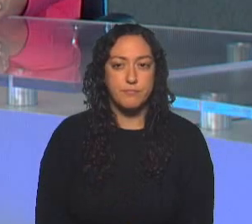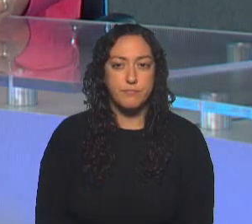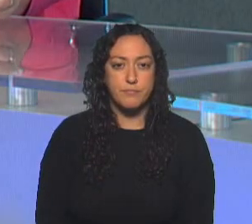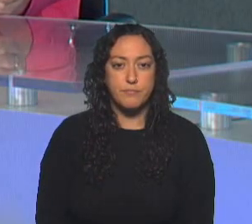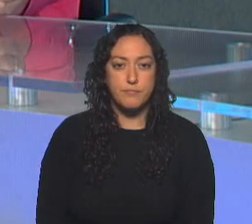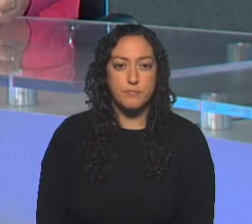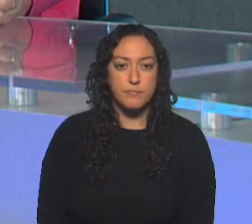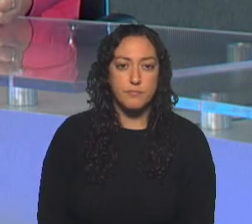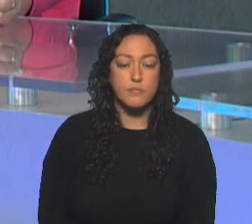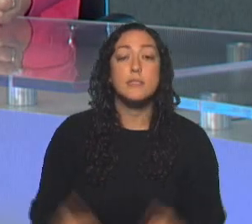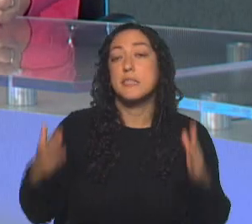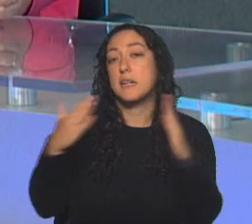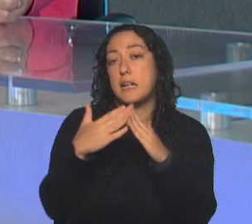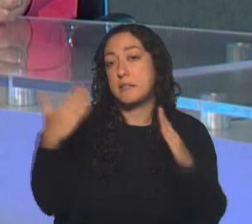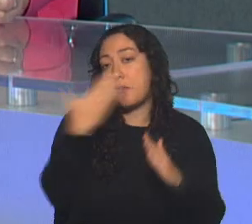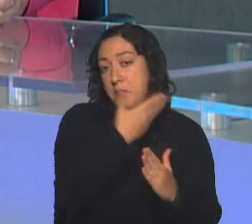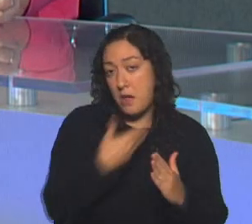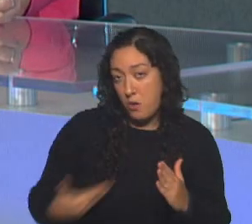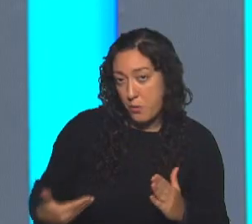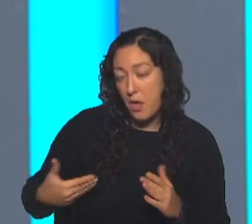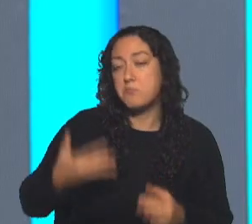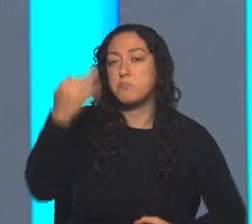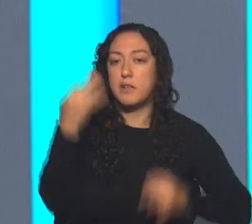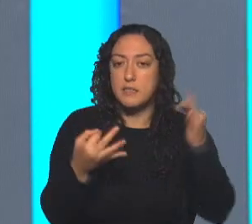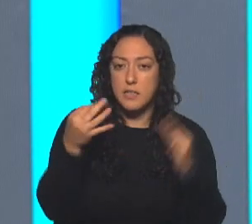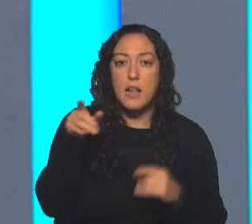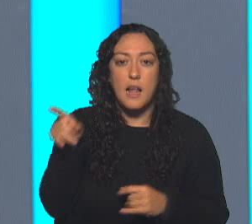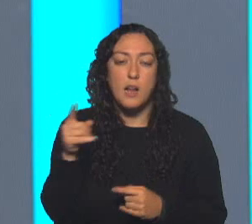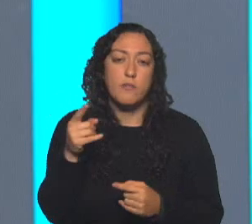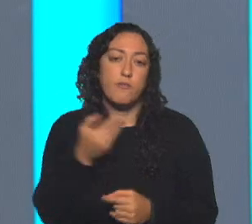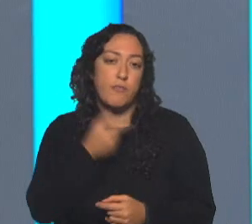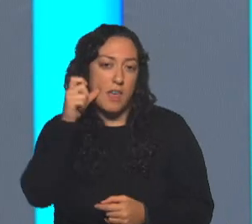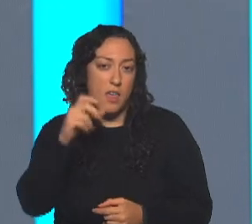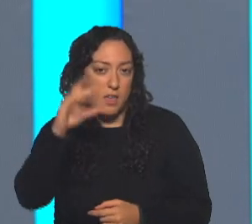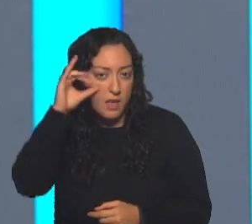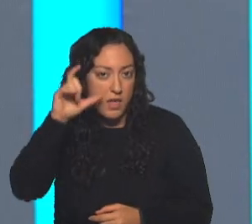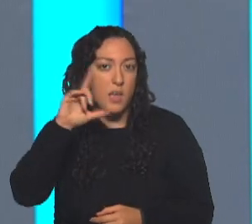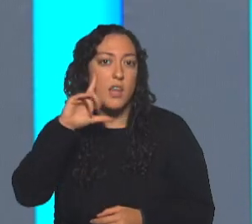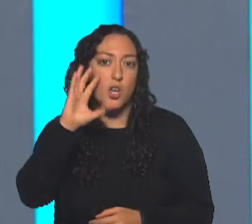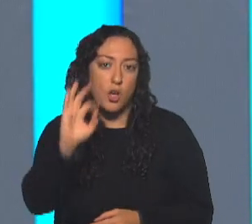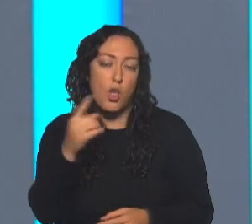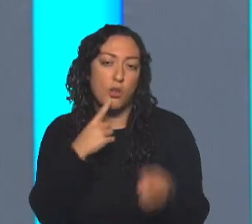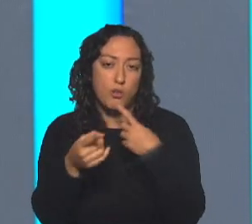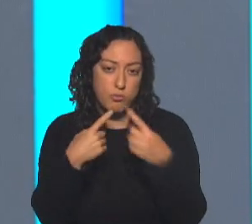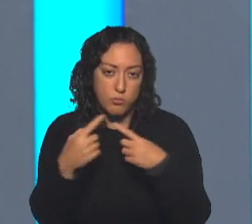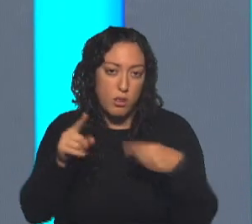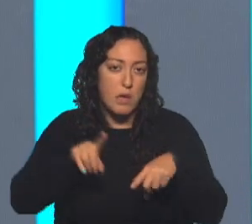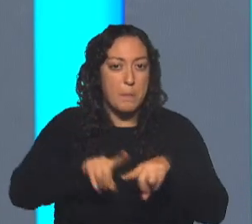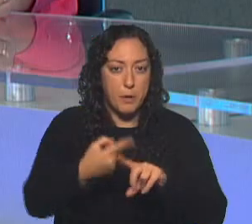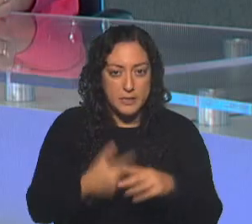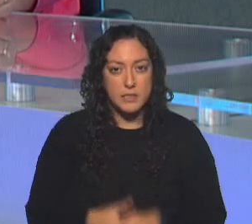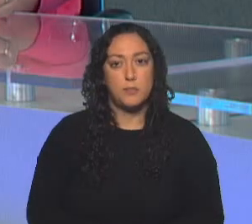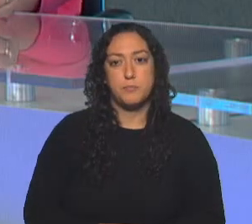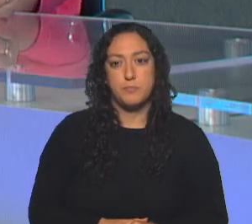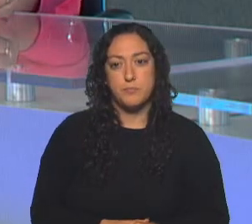Esto pasó en Casa de Gobierno y ya lo estamos analizando. Federico González, consultor político. Federico, gracias por venir. Gracias a ustedes, buenas tardes. Buenas tardes.